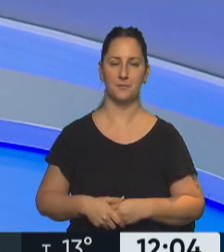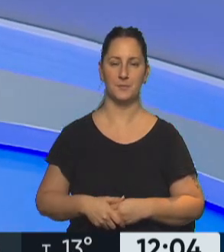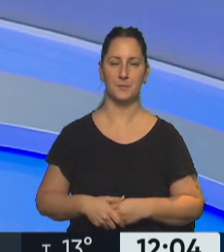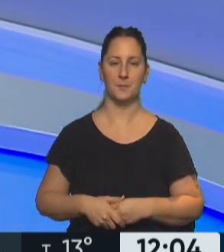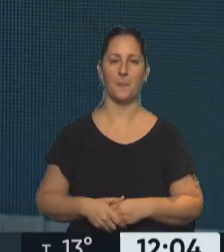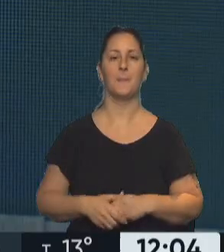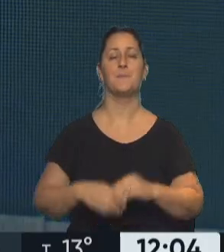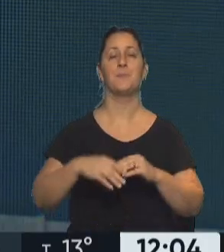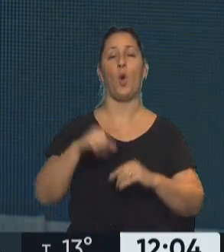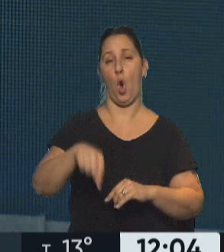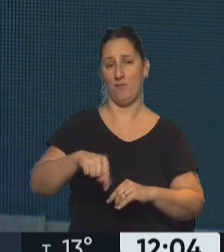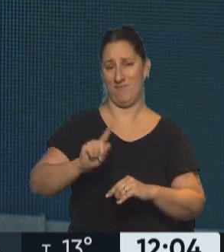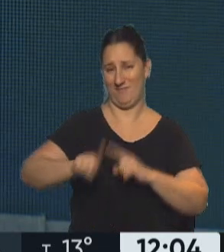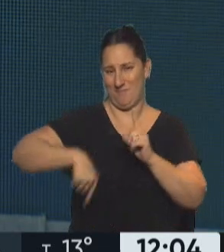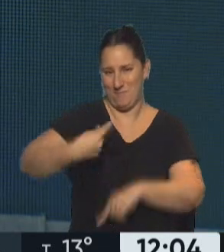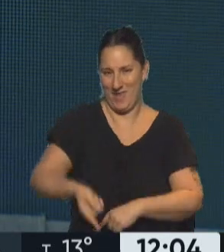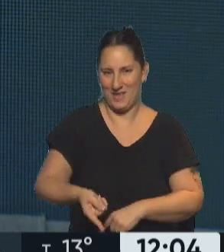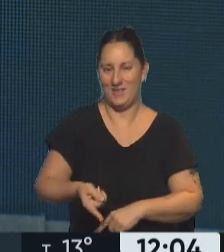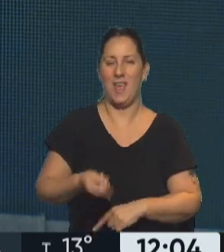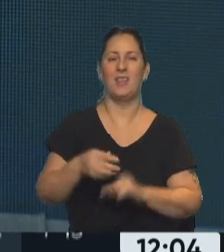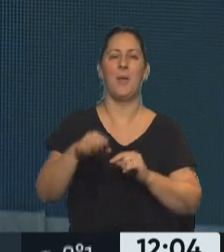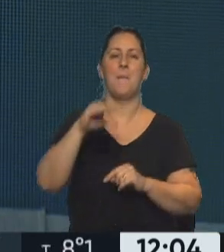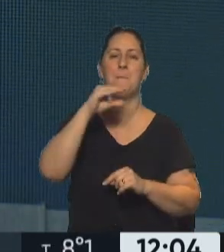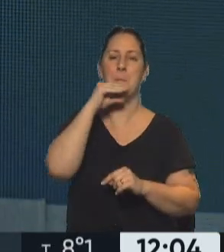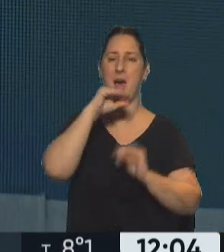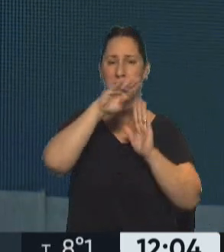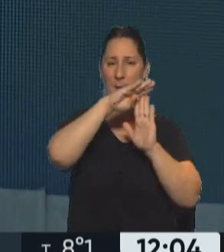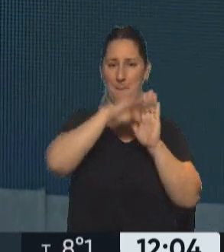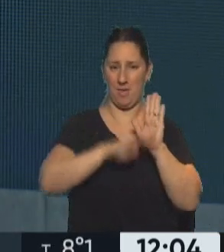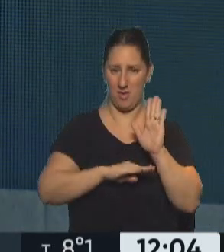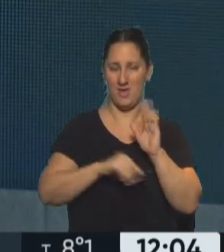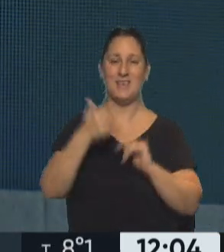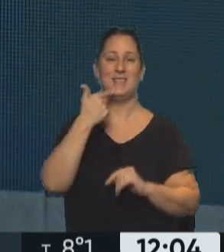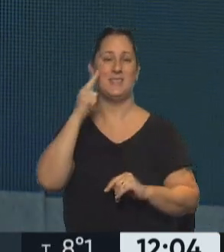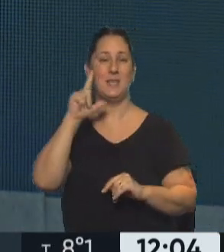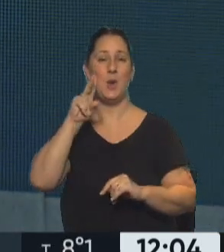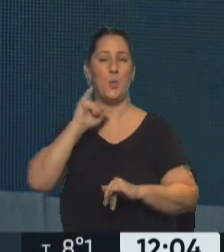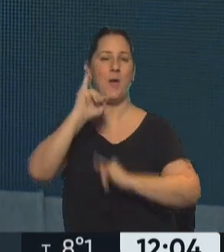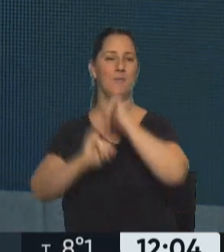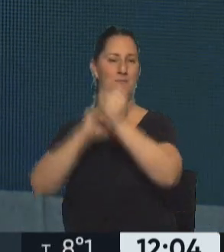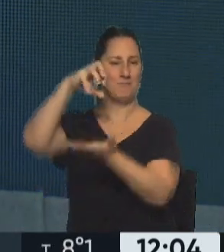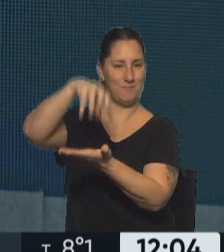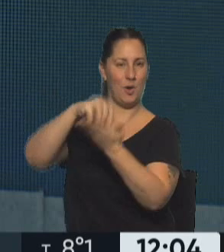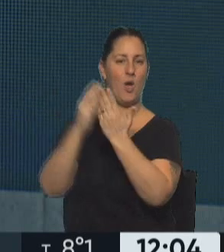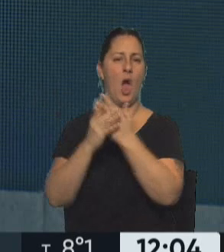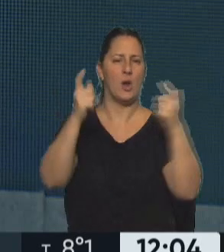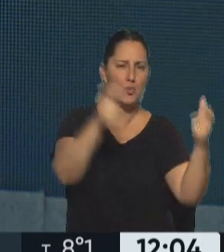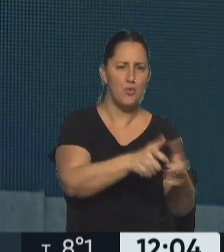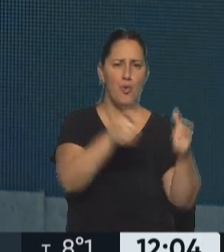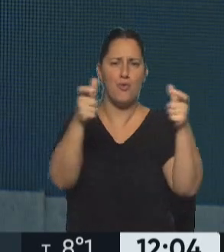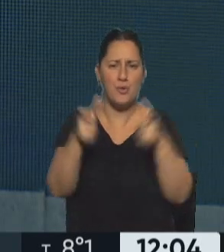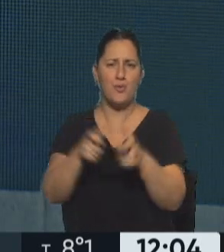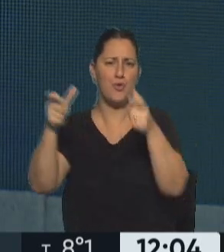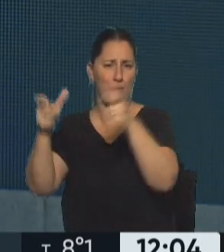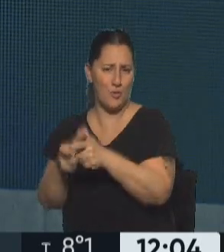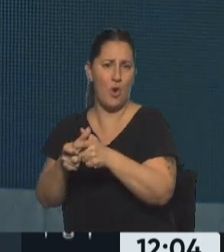El día después del anuncio de las medidas por parte de Sergio Massa, allí la veíamos a Silvia Fernández y el Ministerio de Economía, varias reuniones, está encabezando